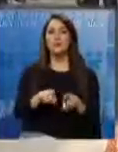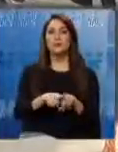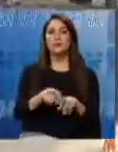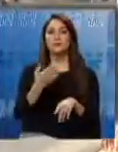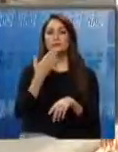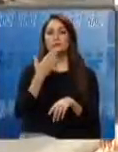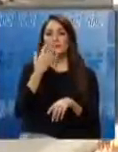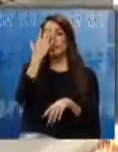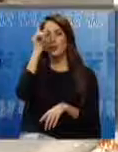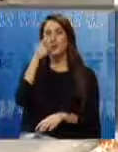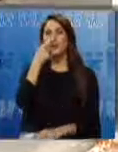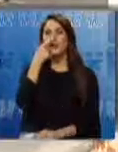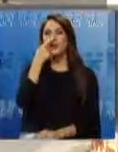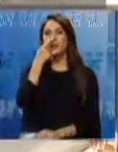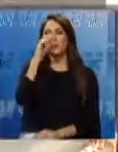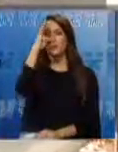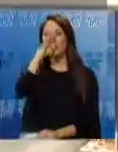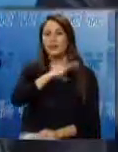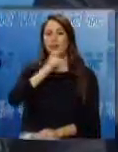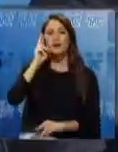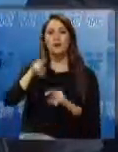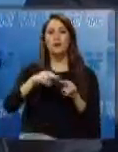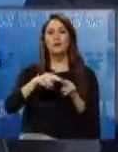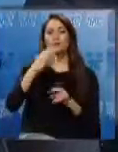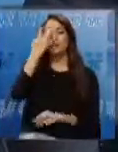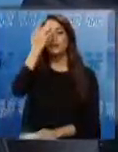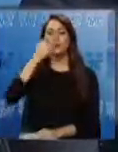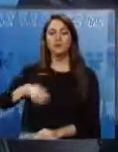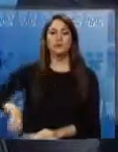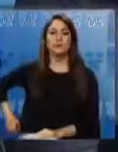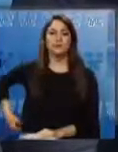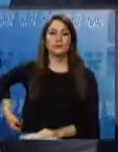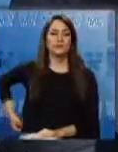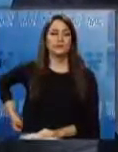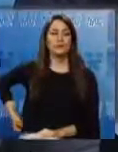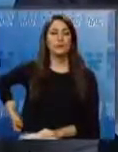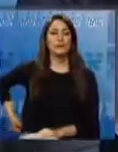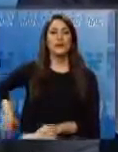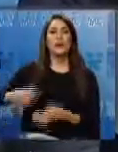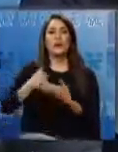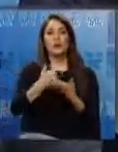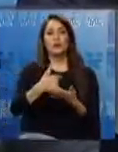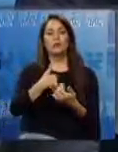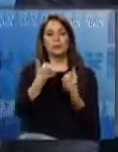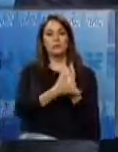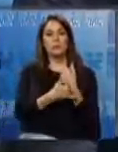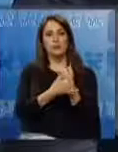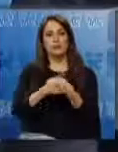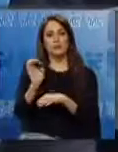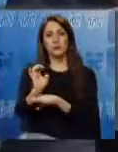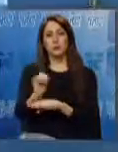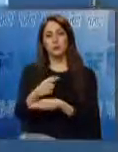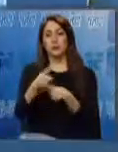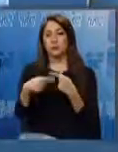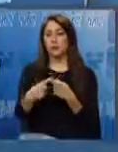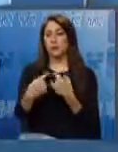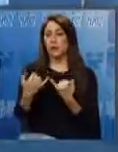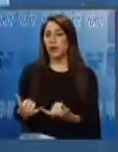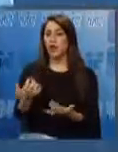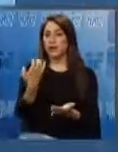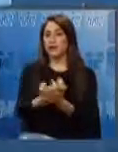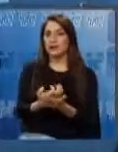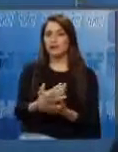¿Por qué le interesa ser parte de la Policía Nacional? Para ser alguien en la sociedad, ayudar a nuestro país en el momento que estamos, en la